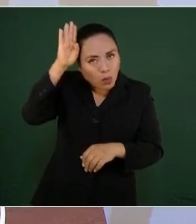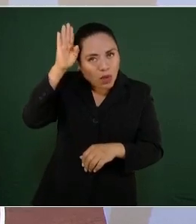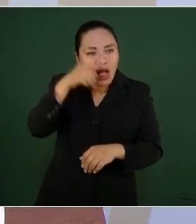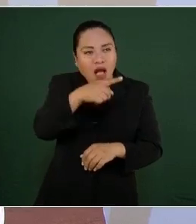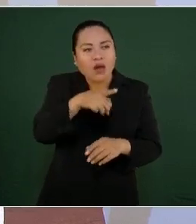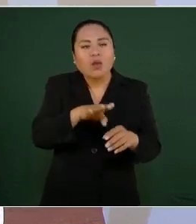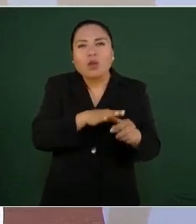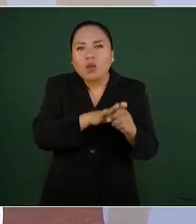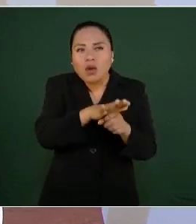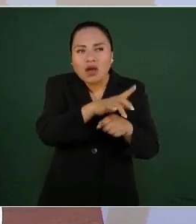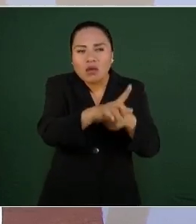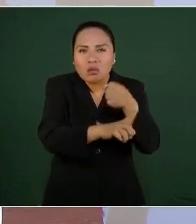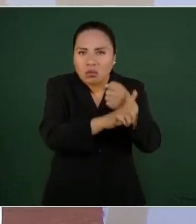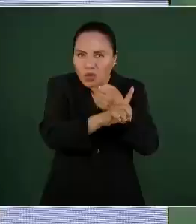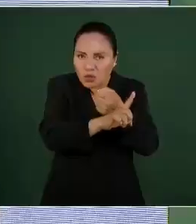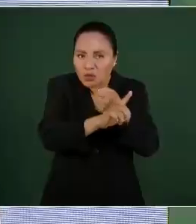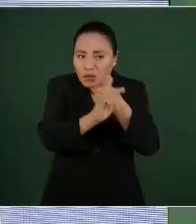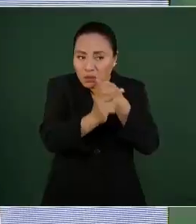Cuba,